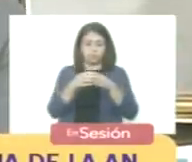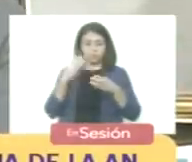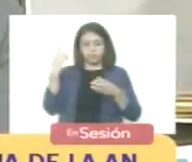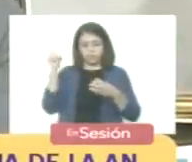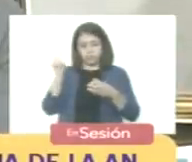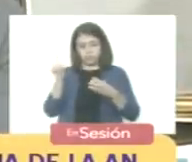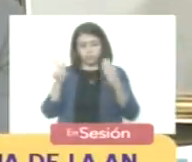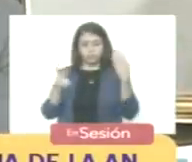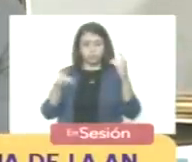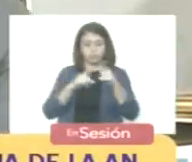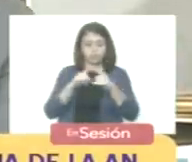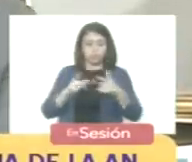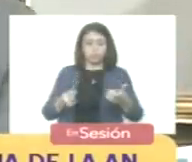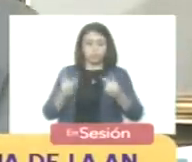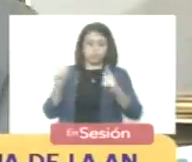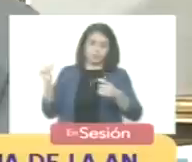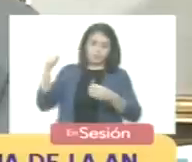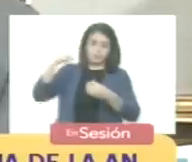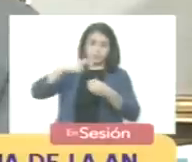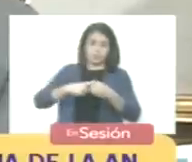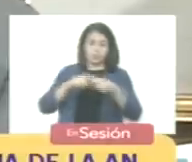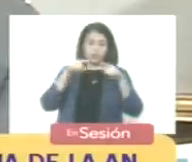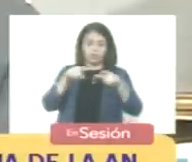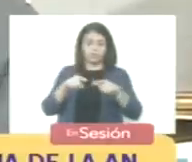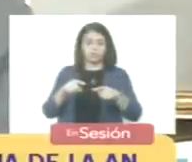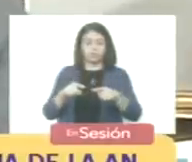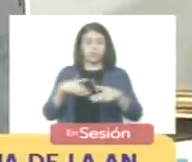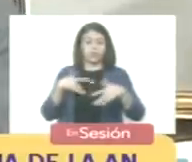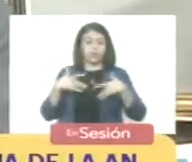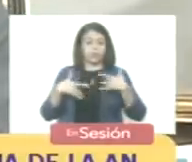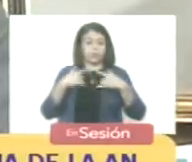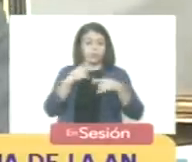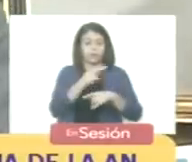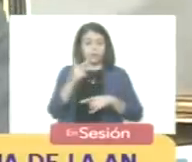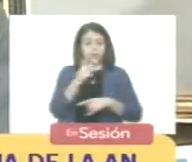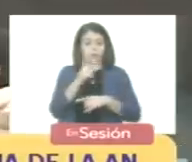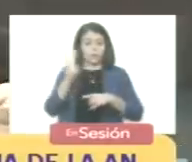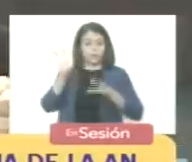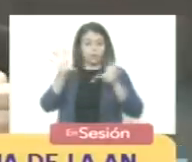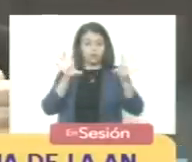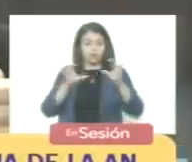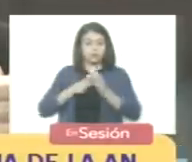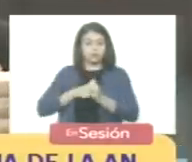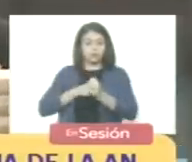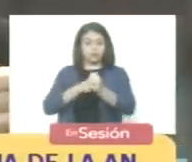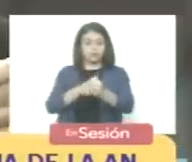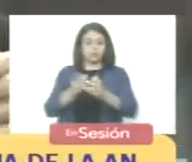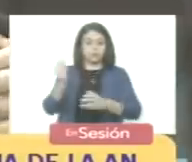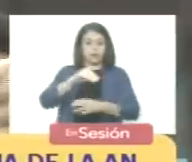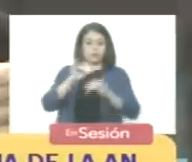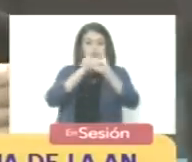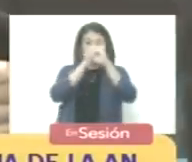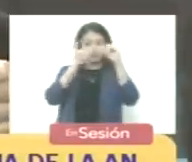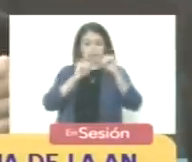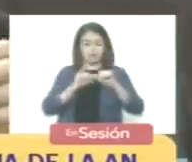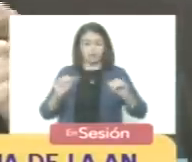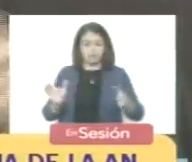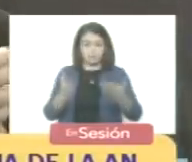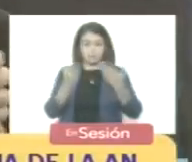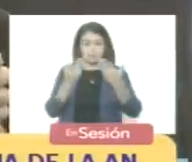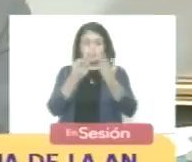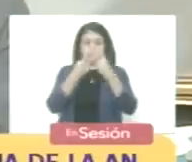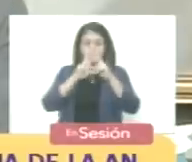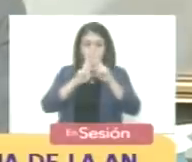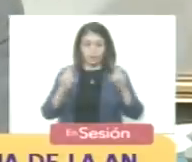Venezuela, para que también se incorporen en esta actividad que seguramente va a conducir a mayor felicidad, prosperidad y